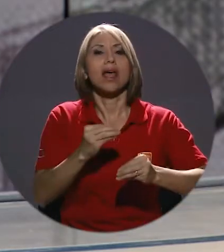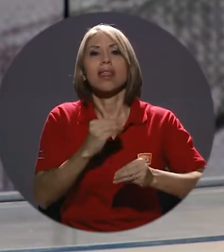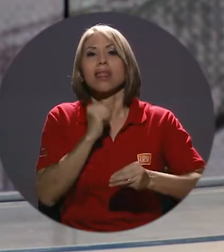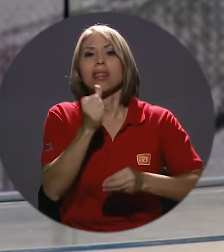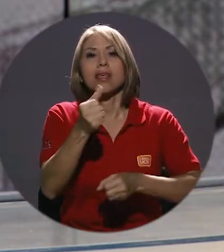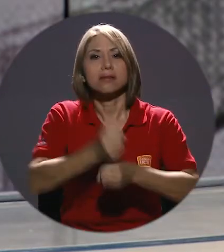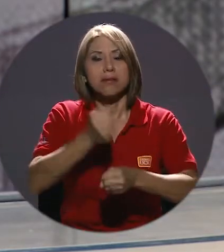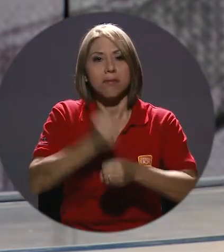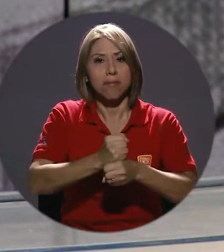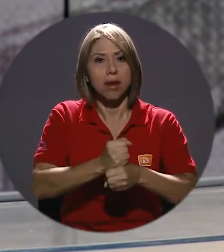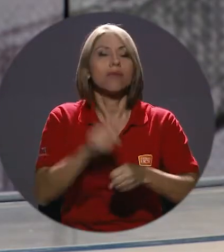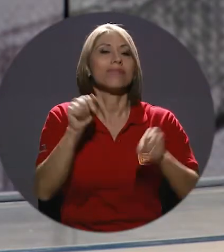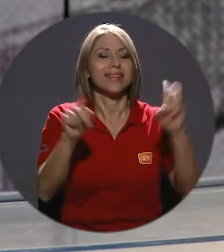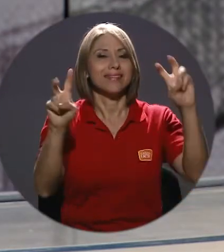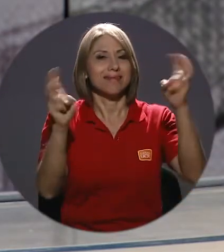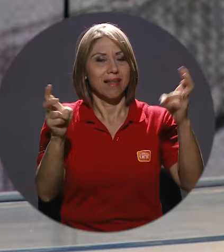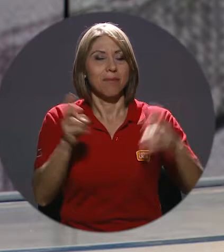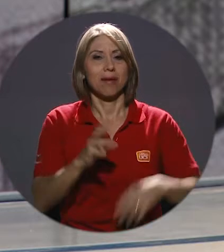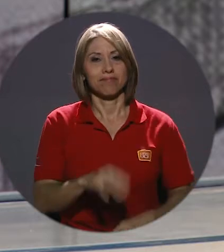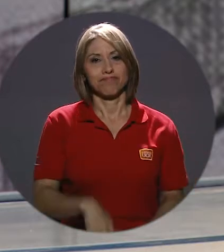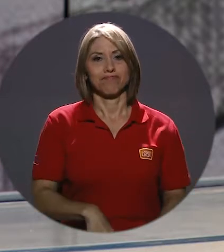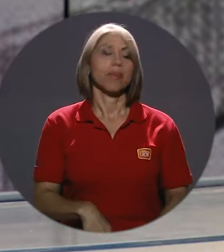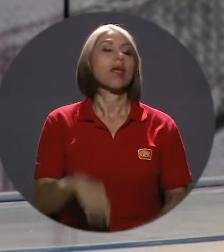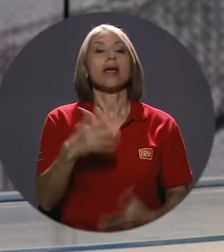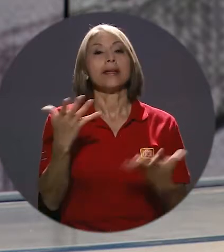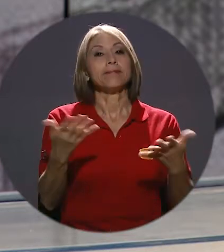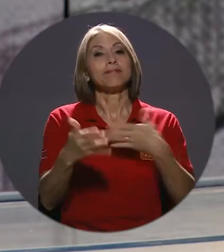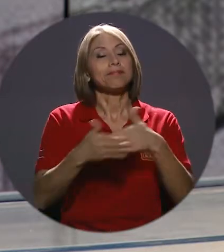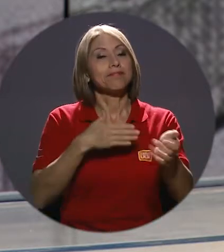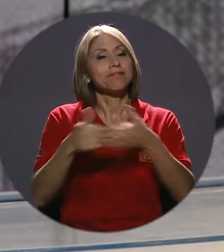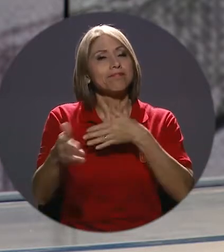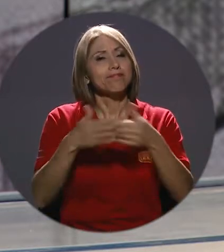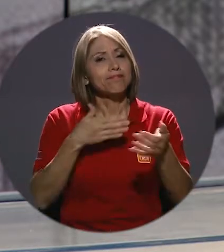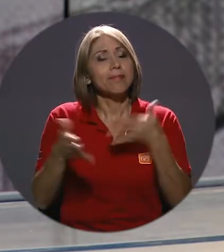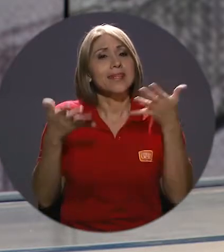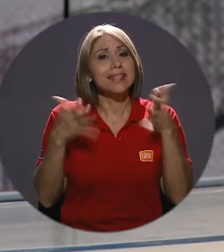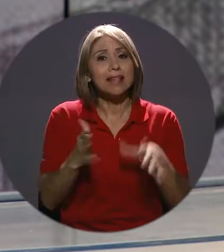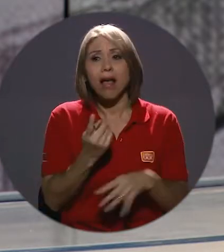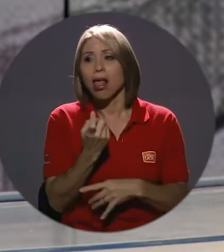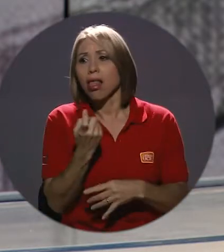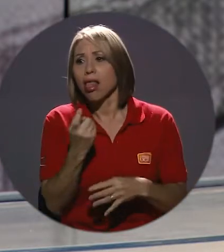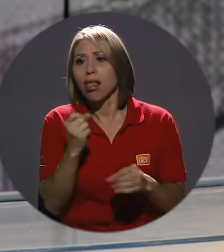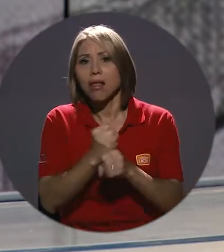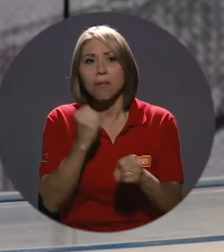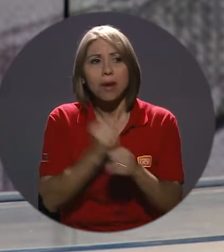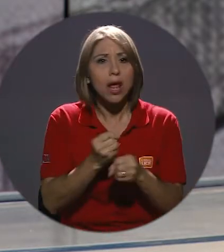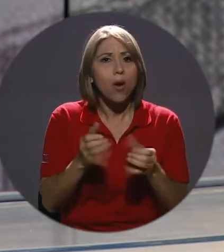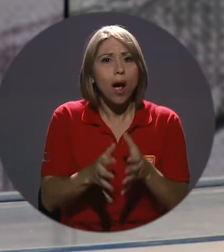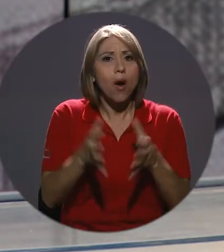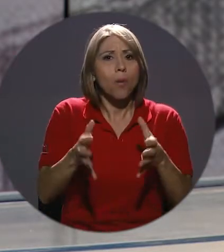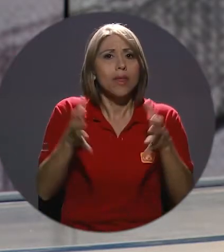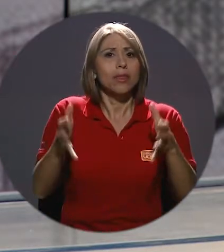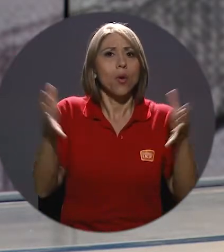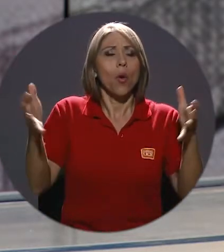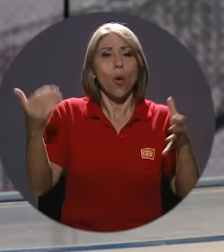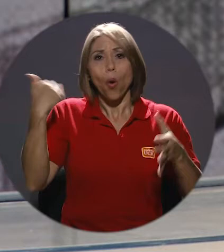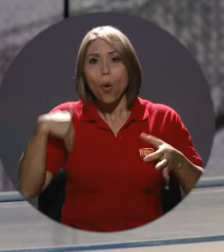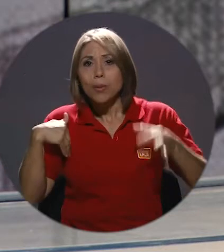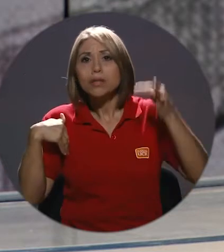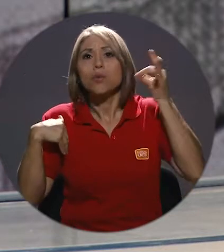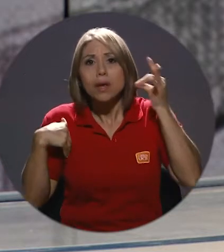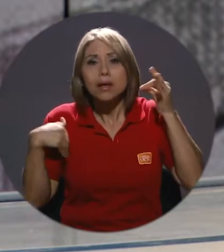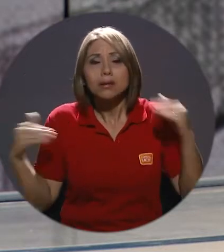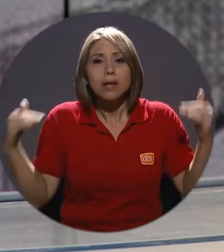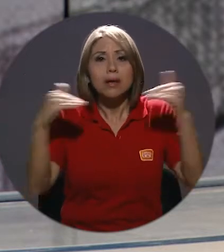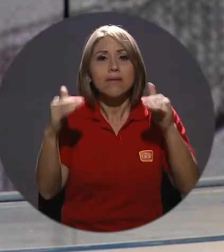el tema que trataríamos hoy. Y es interesante ver cómo, a pesar de que aumentó el desempleo, ¿verdad?, tanto en hombres como mujeres y a nivel